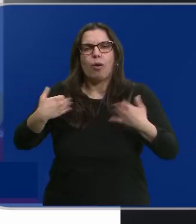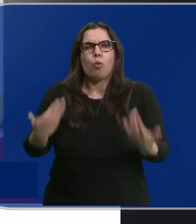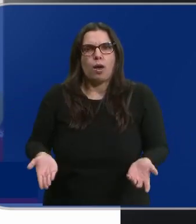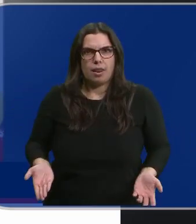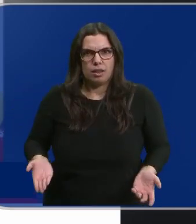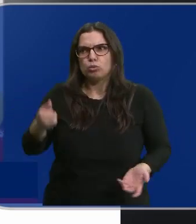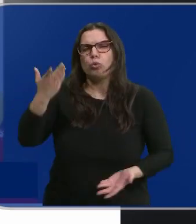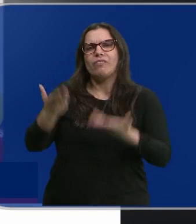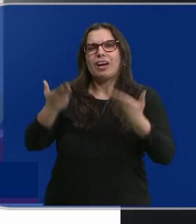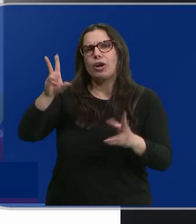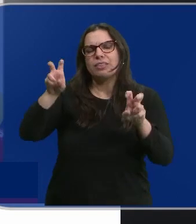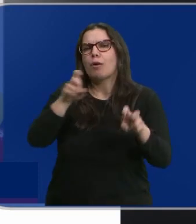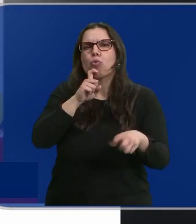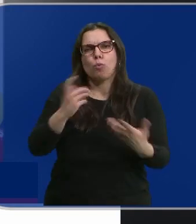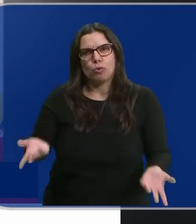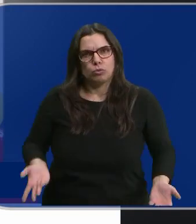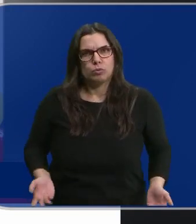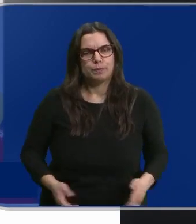el que tú estás valorando este tema?